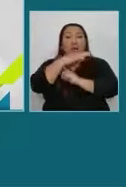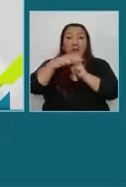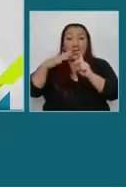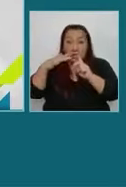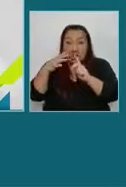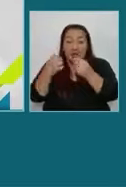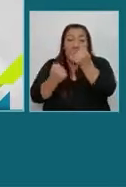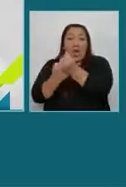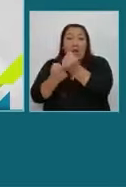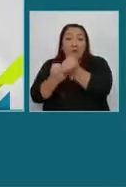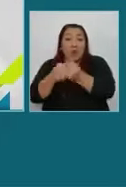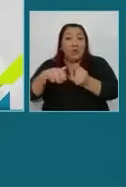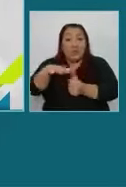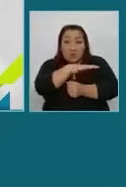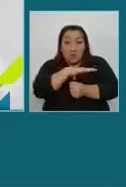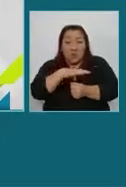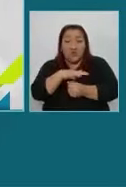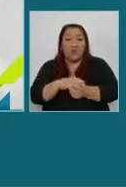soporte